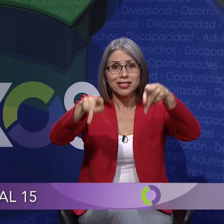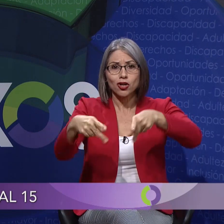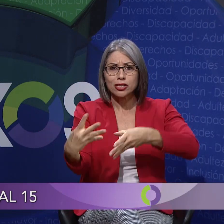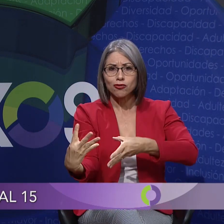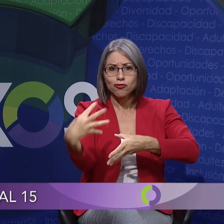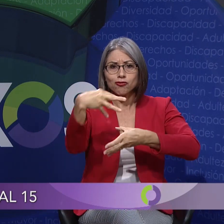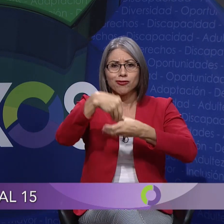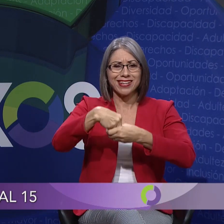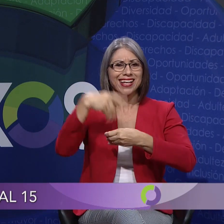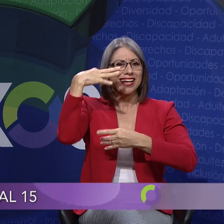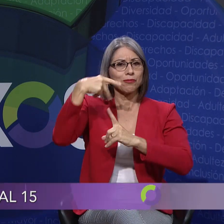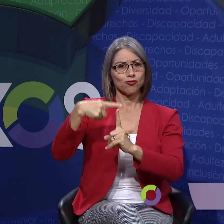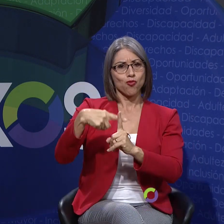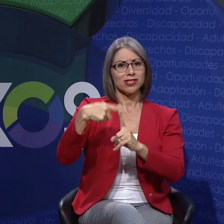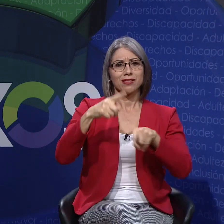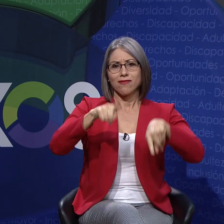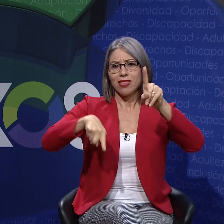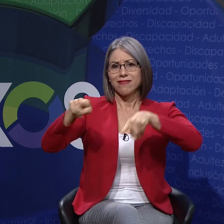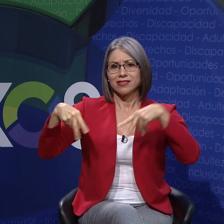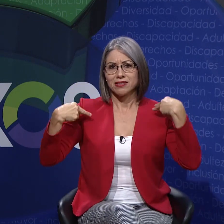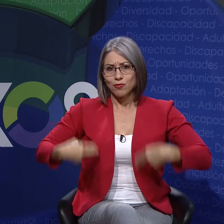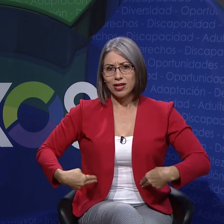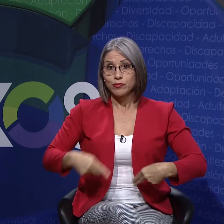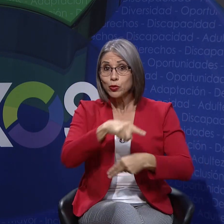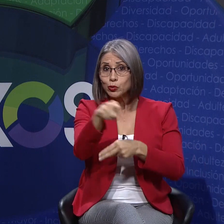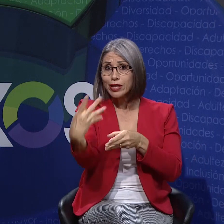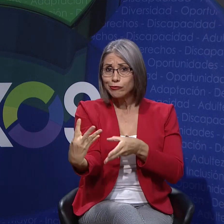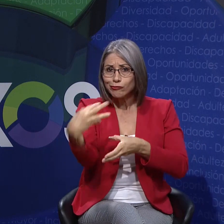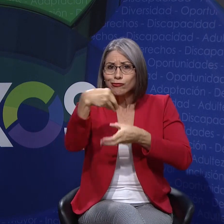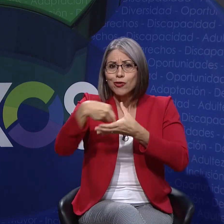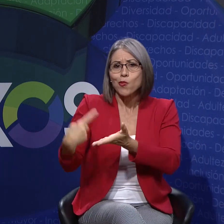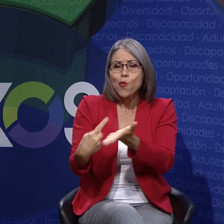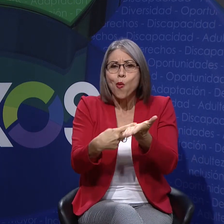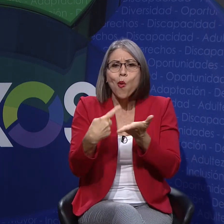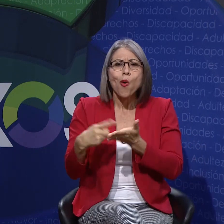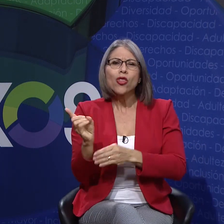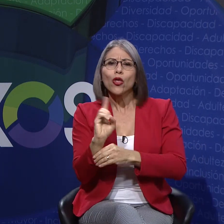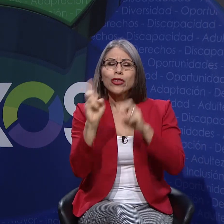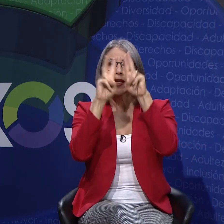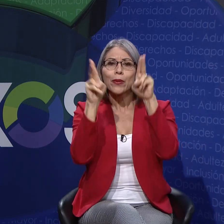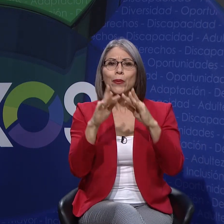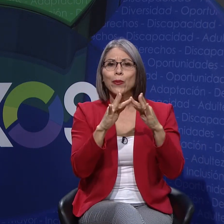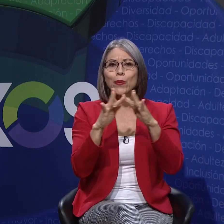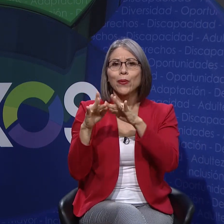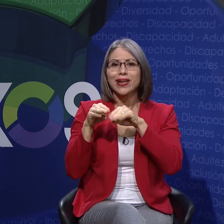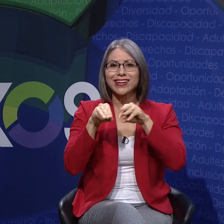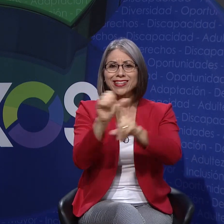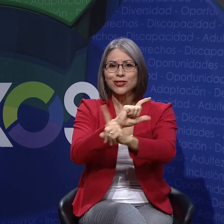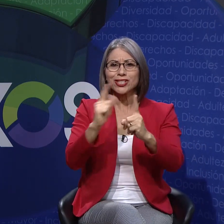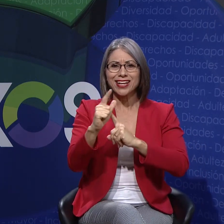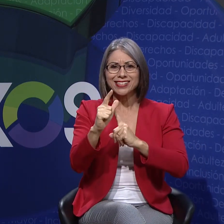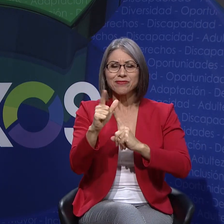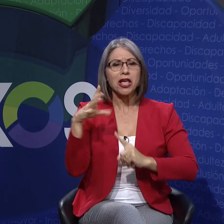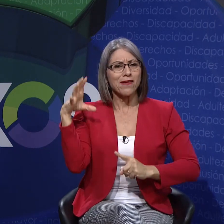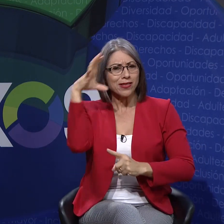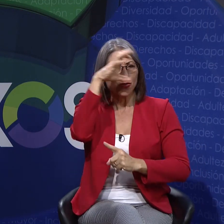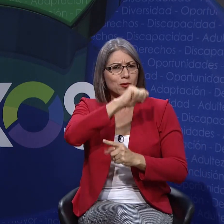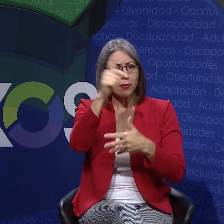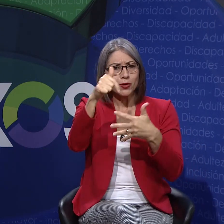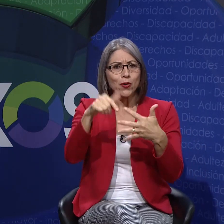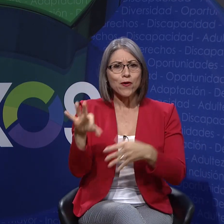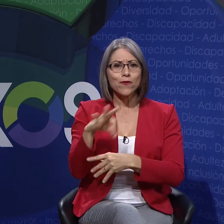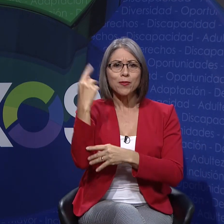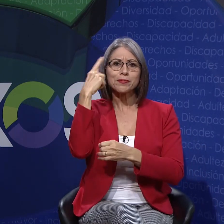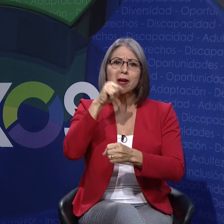creemos en lo positivo de la diversidad humana. Sea parte de las discusiones en nuestras redes sociales y así descubramos formas de alcanzar el